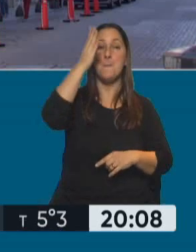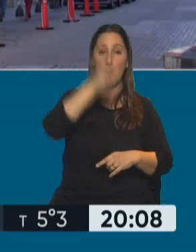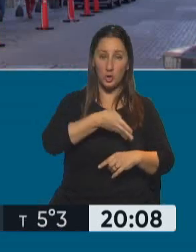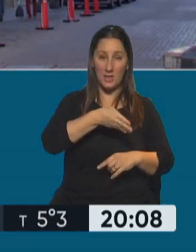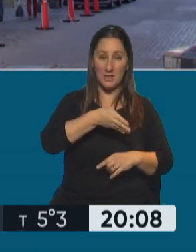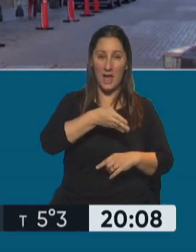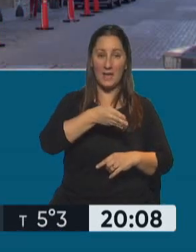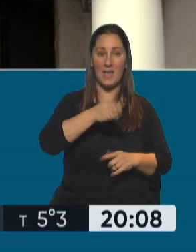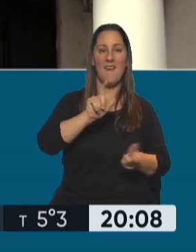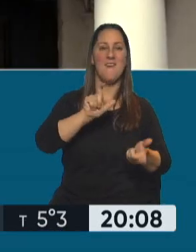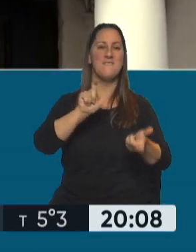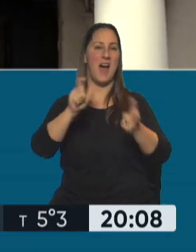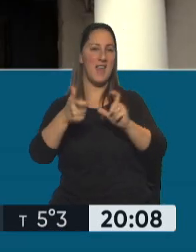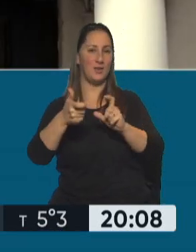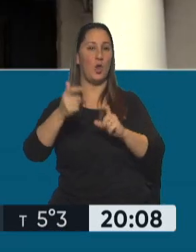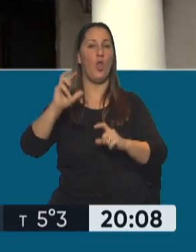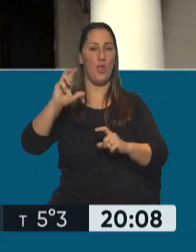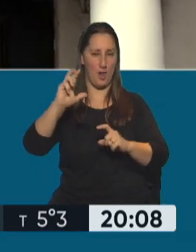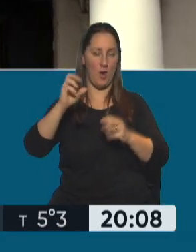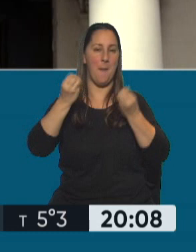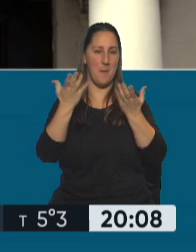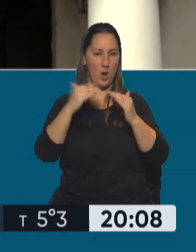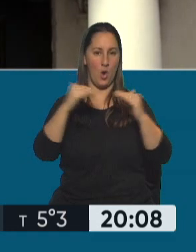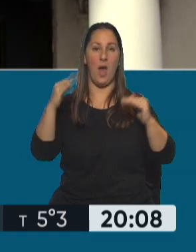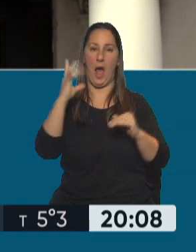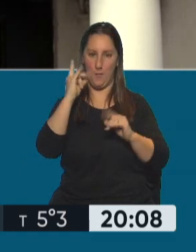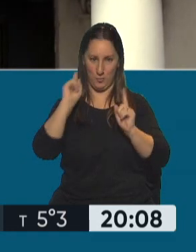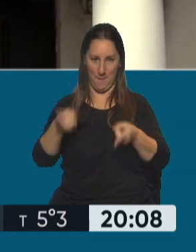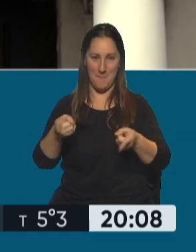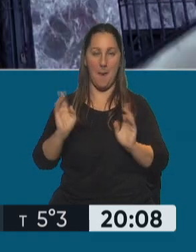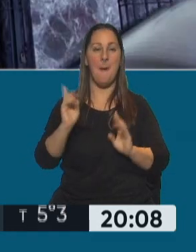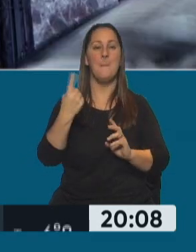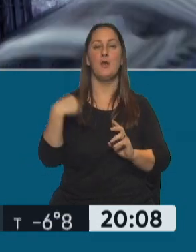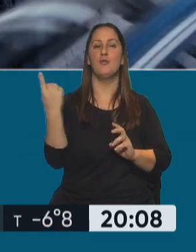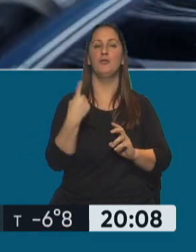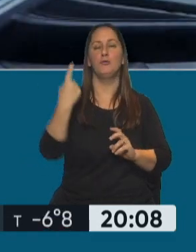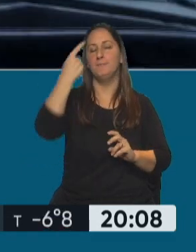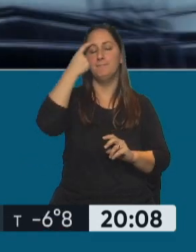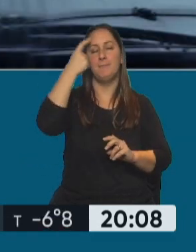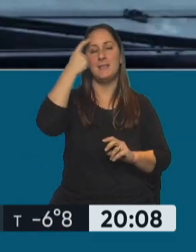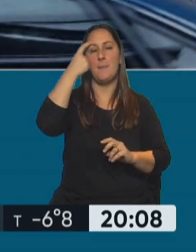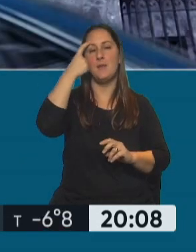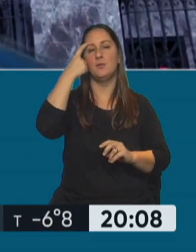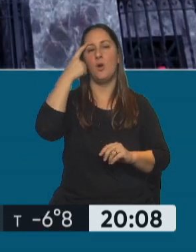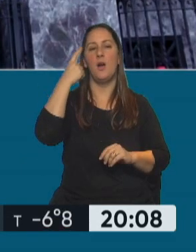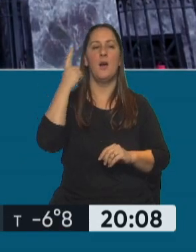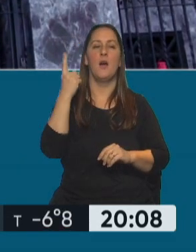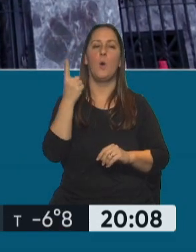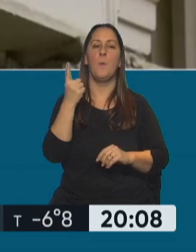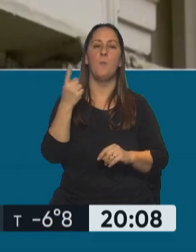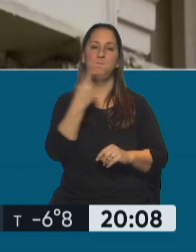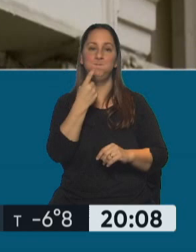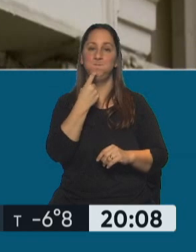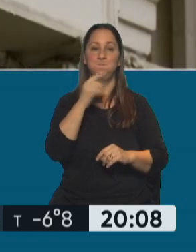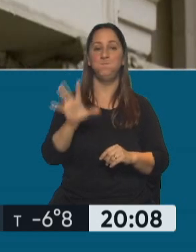a la variación del dólar la variación natural blue lo que pasa es que uno coyunturalmente está acostumbrado a la incertidumbre